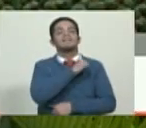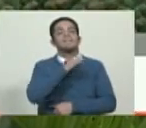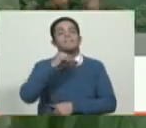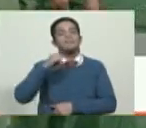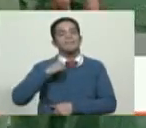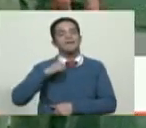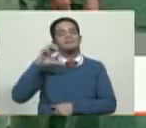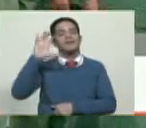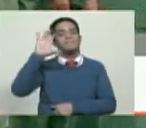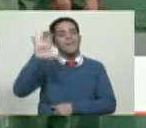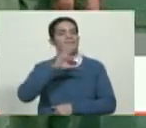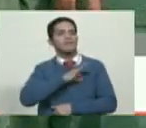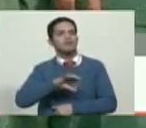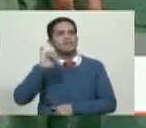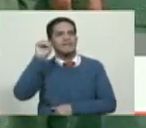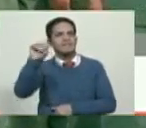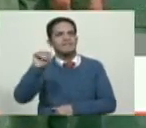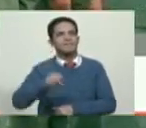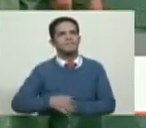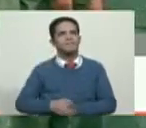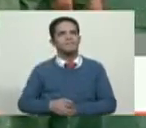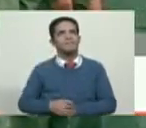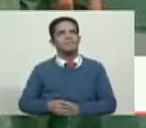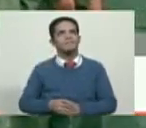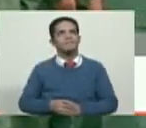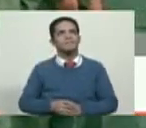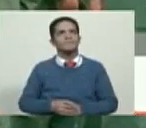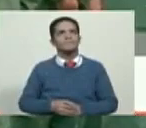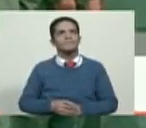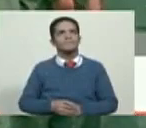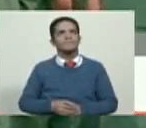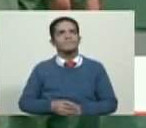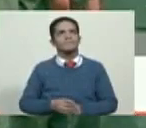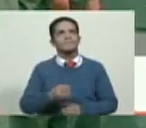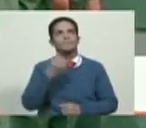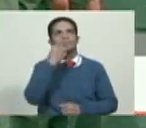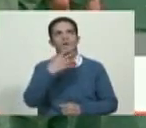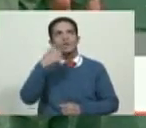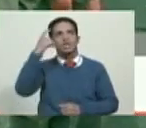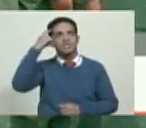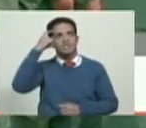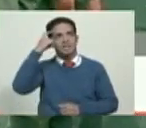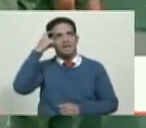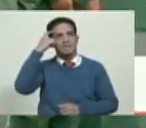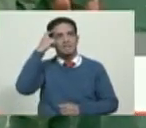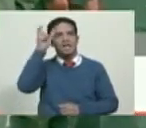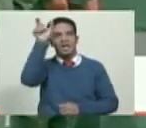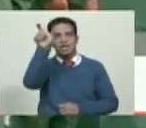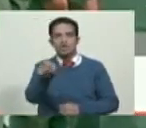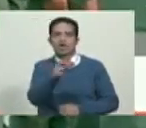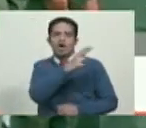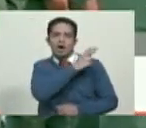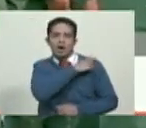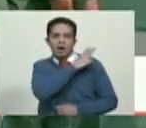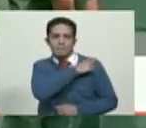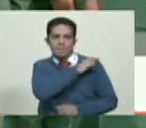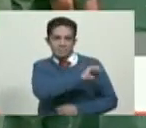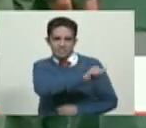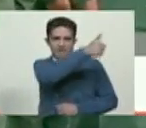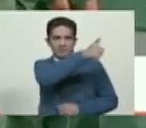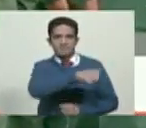independencia y patria socialista. Buenos días, mi comandante en jefe.